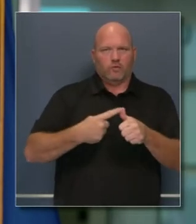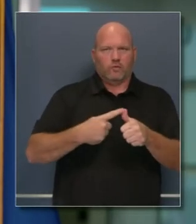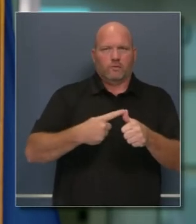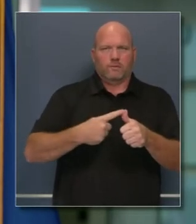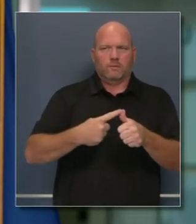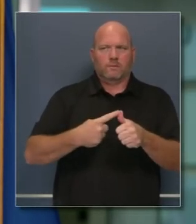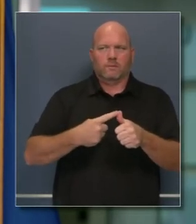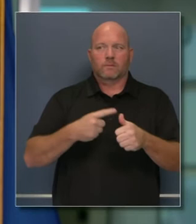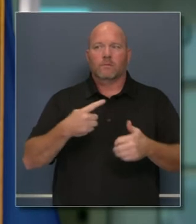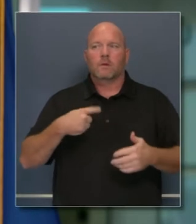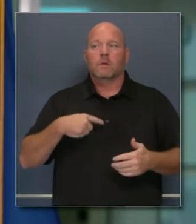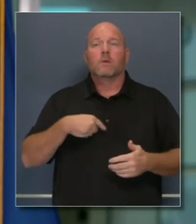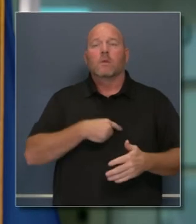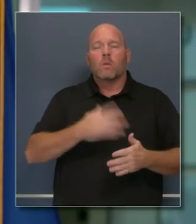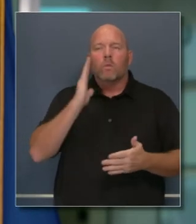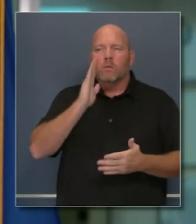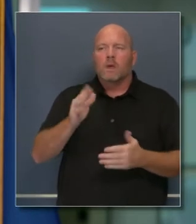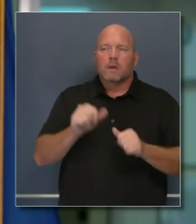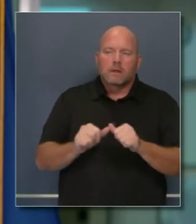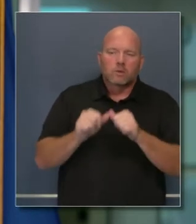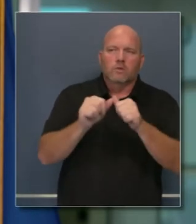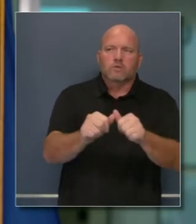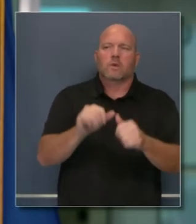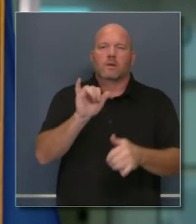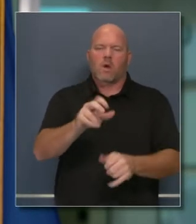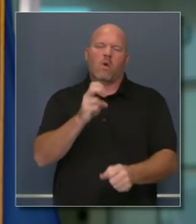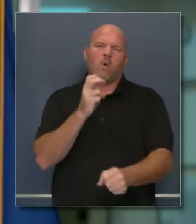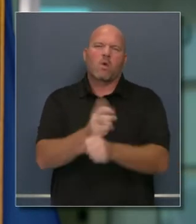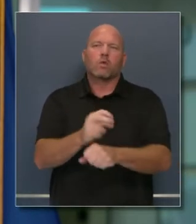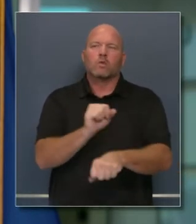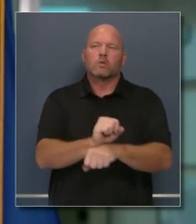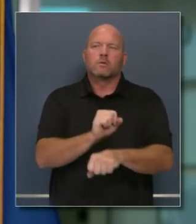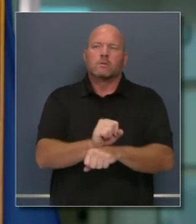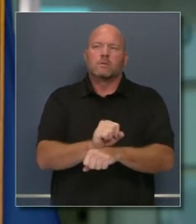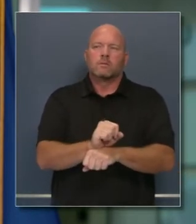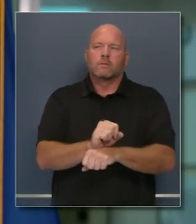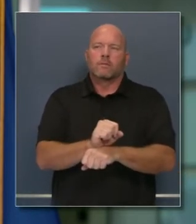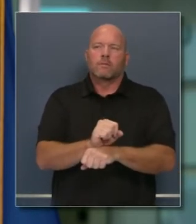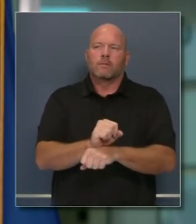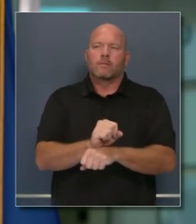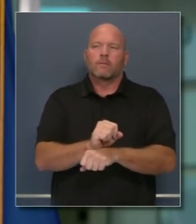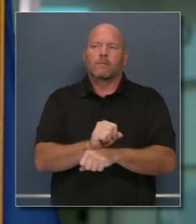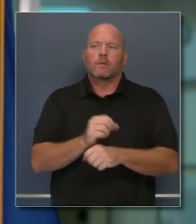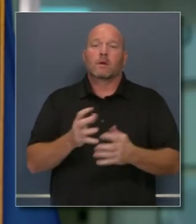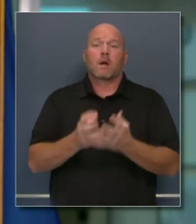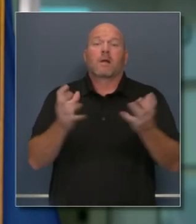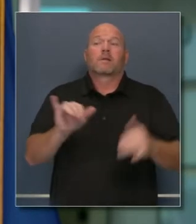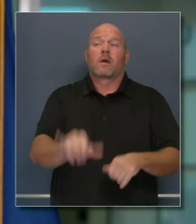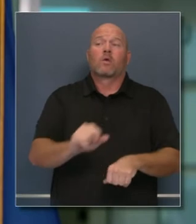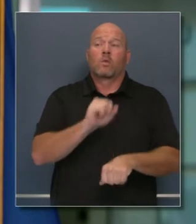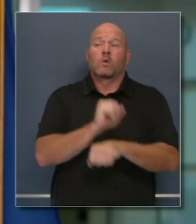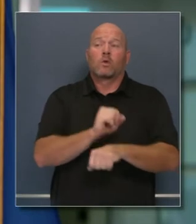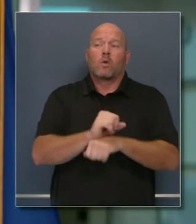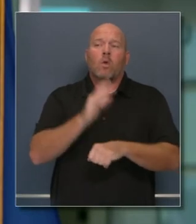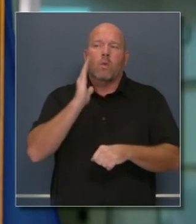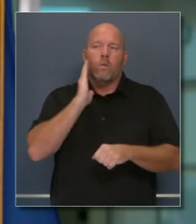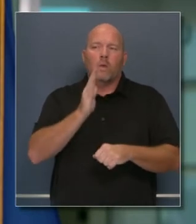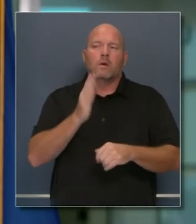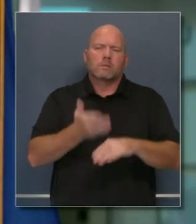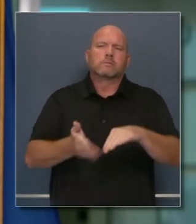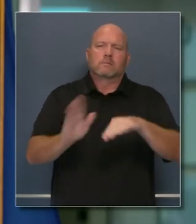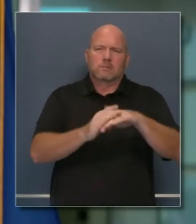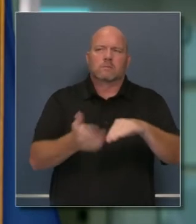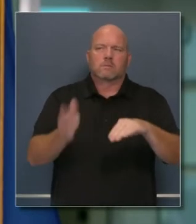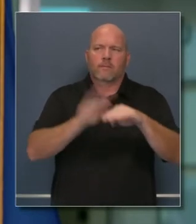la salubridad, y así seguiremos con ese trabajo arduo. Mucho de ese trabajo arduo